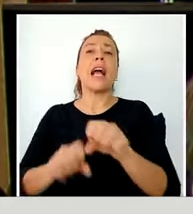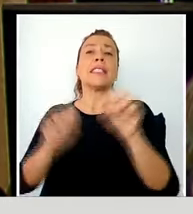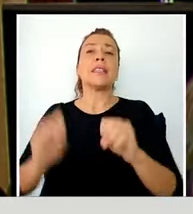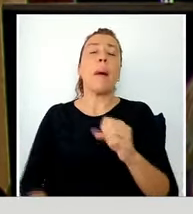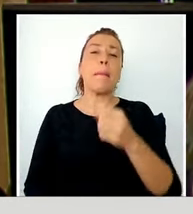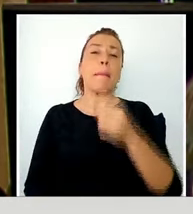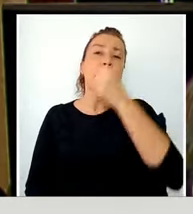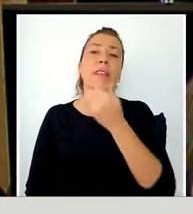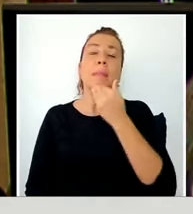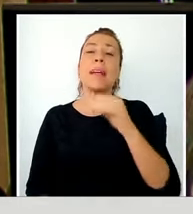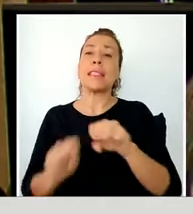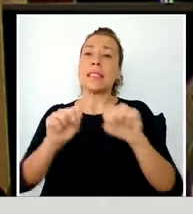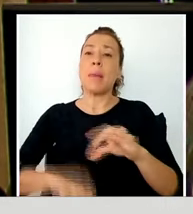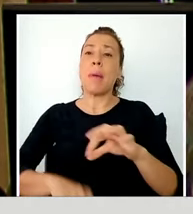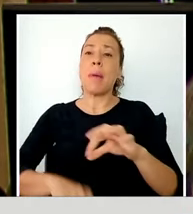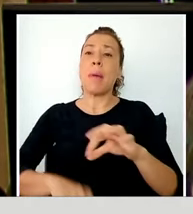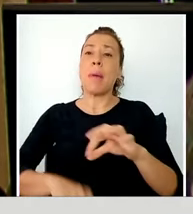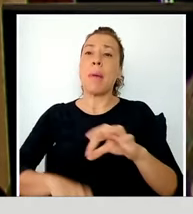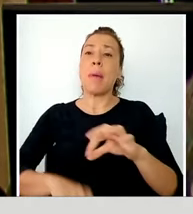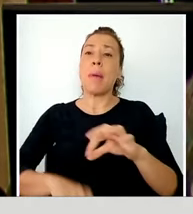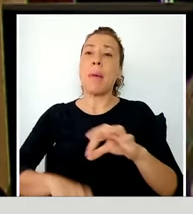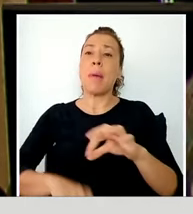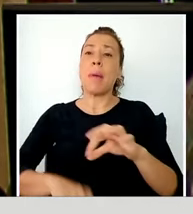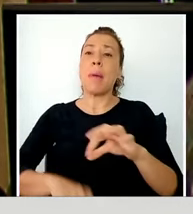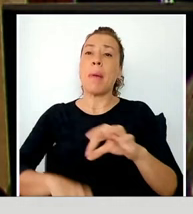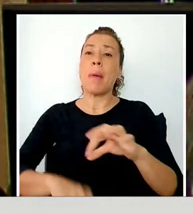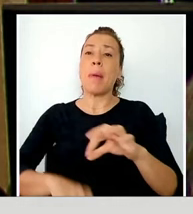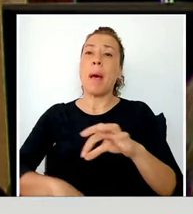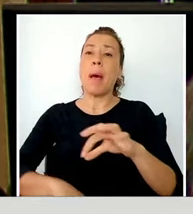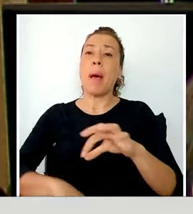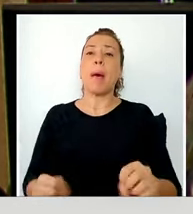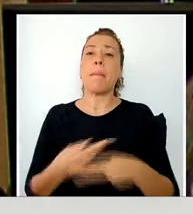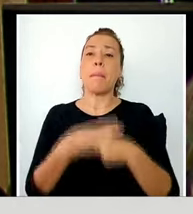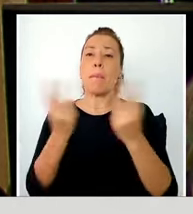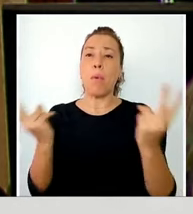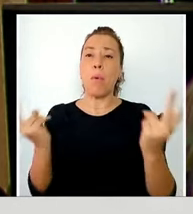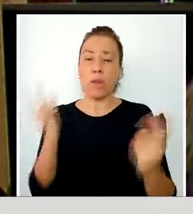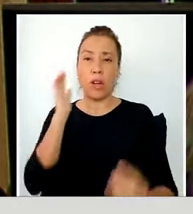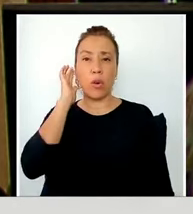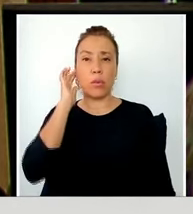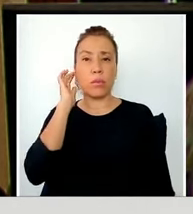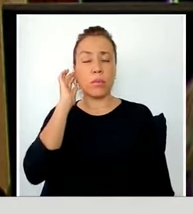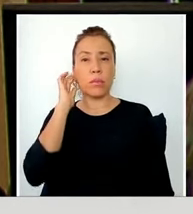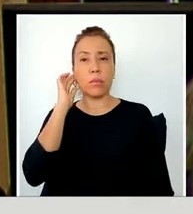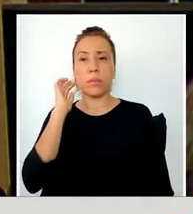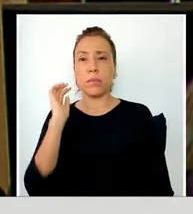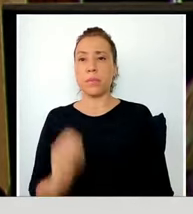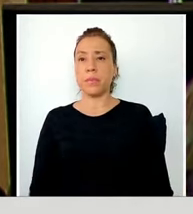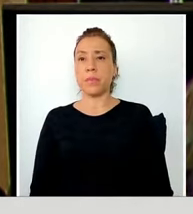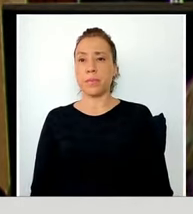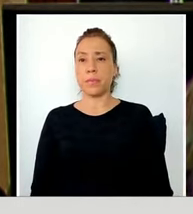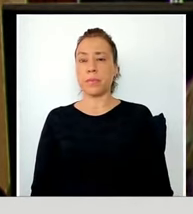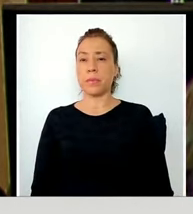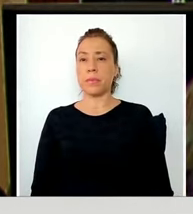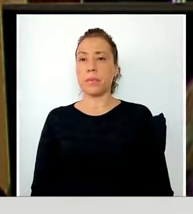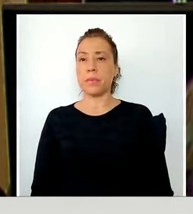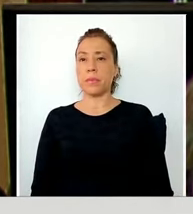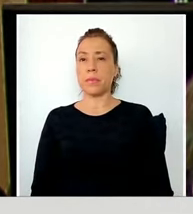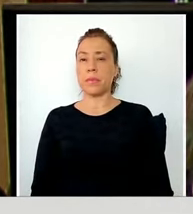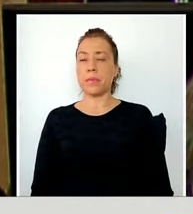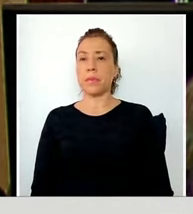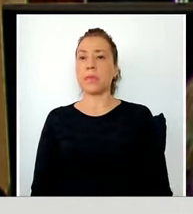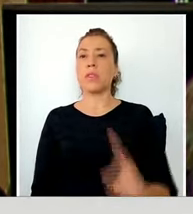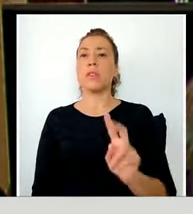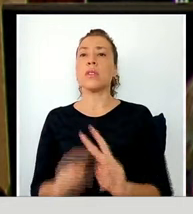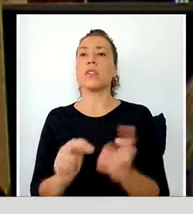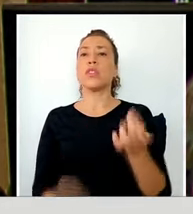al sistema público por eso es que las deudas no son las que se emiten solamente en